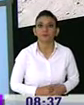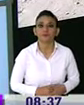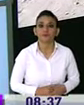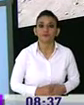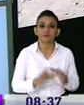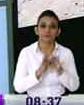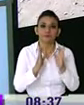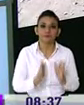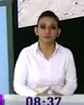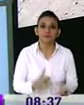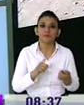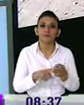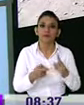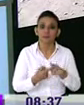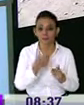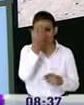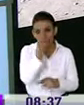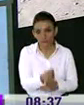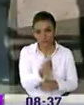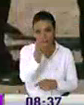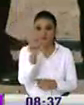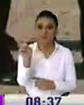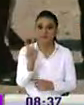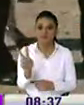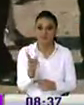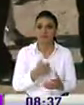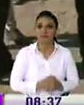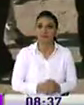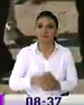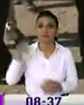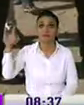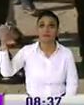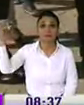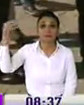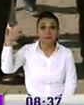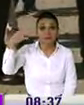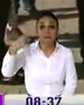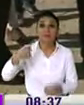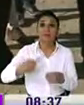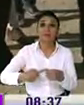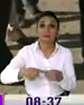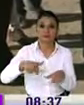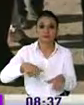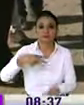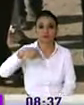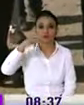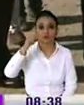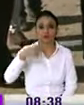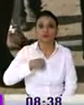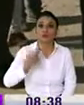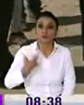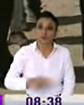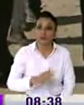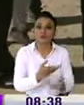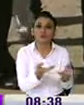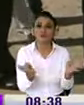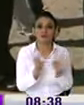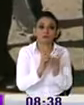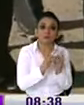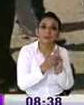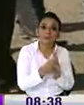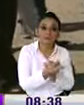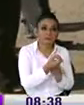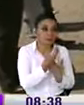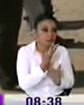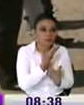Robert, amigos televidentes, excelente viernes para todos. Un sol intenso aquí en el norte de la capital y nosotros ya con los moradores para escuchar su